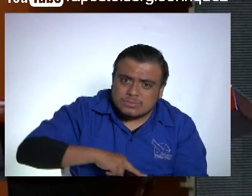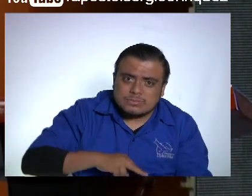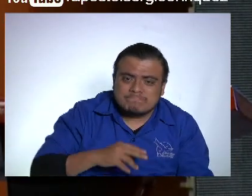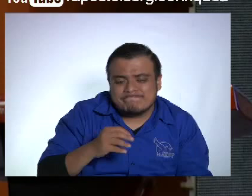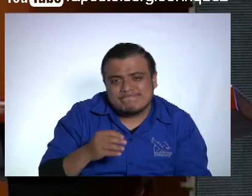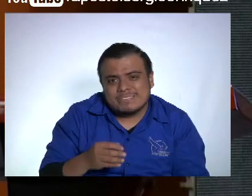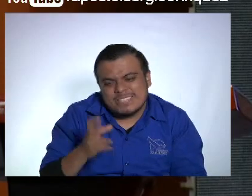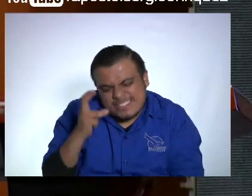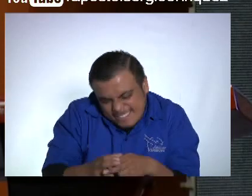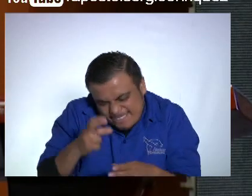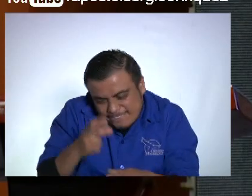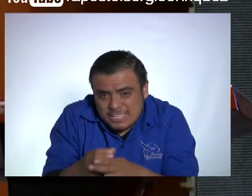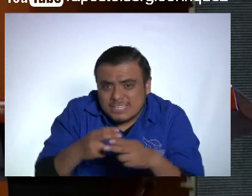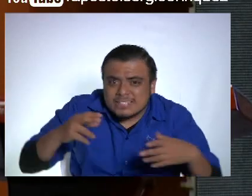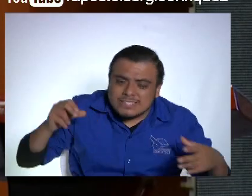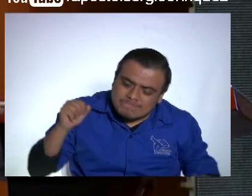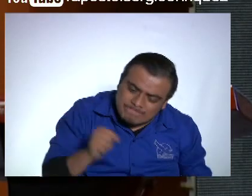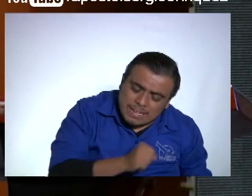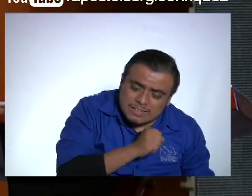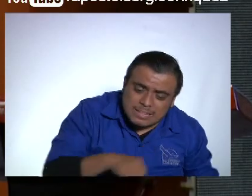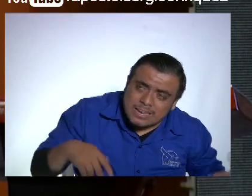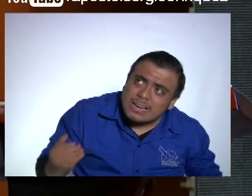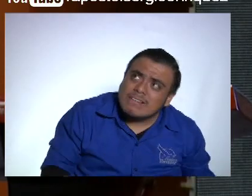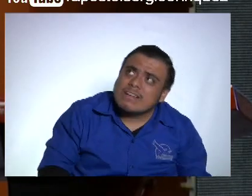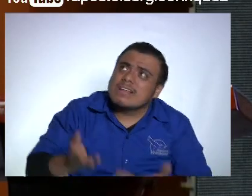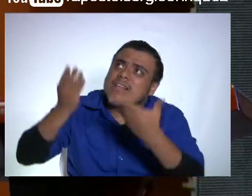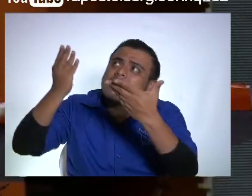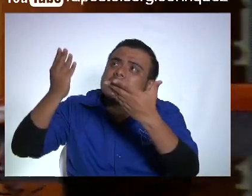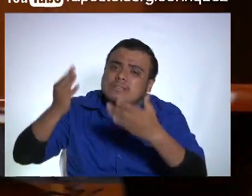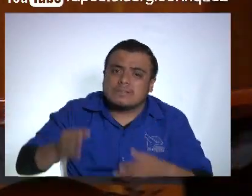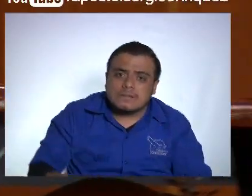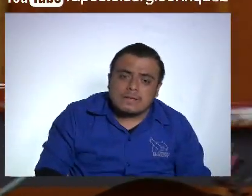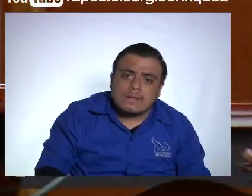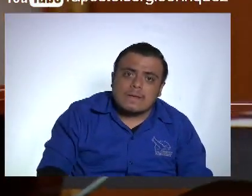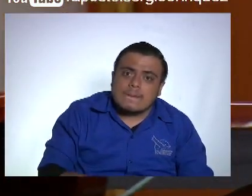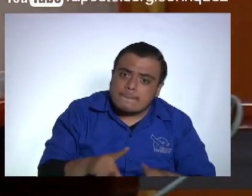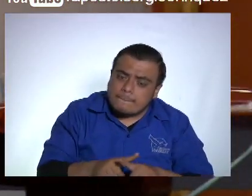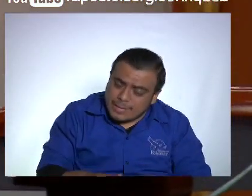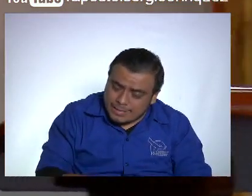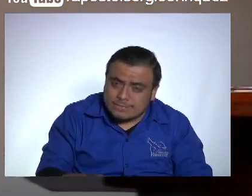de adoración, un cántico de alabanza. Pero hazlo.